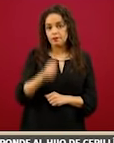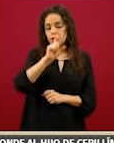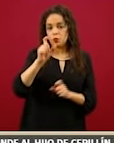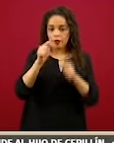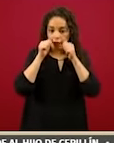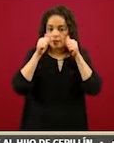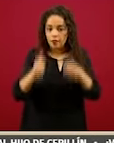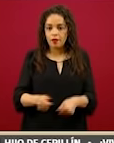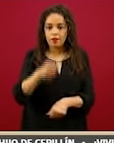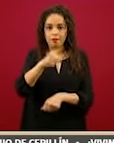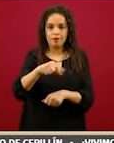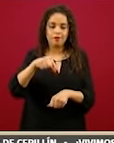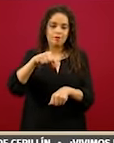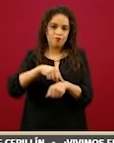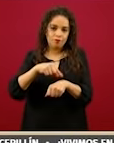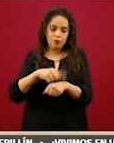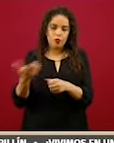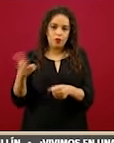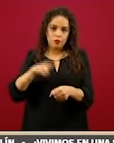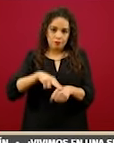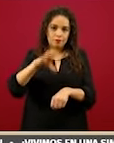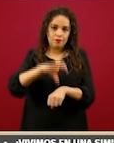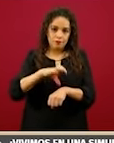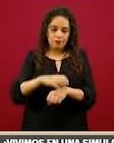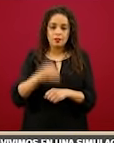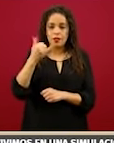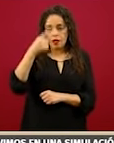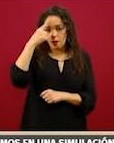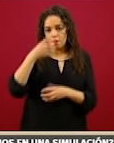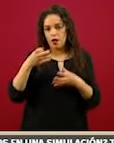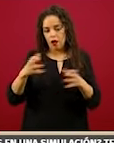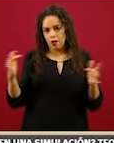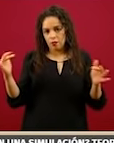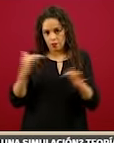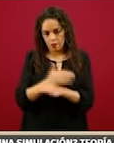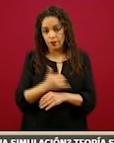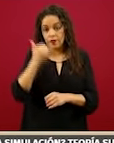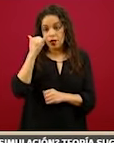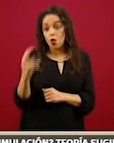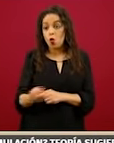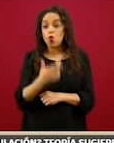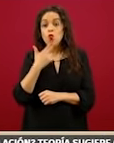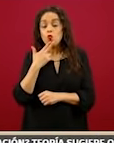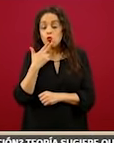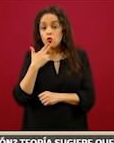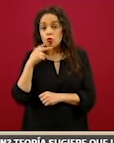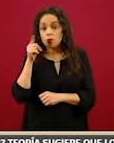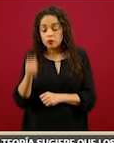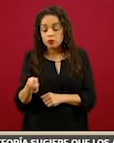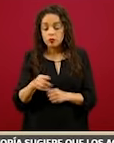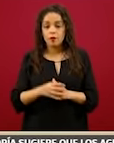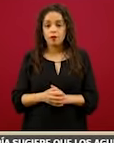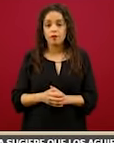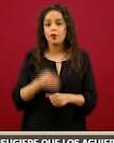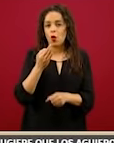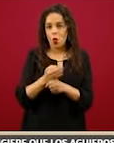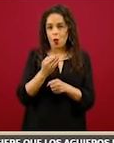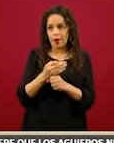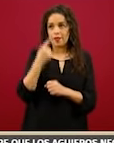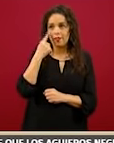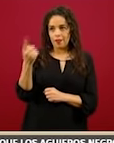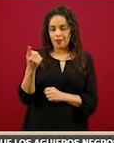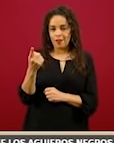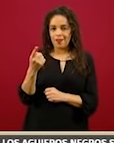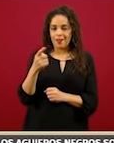también a nivel comunitario, y el uso. Y para el uso, ahorita vamos a hacer un ejercicio de